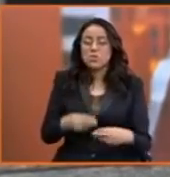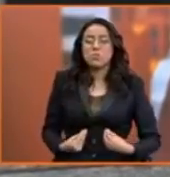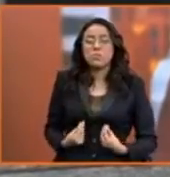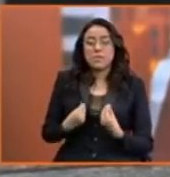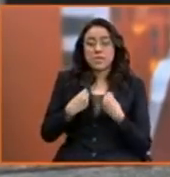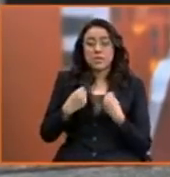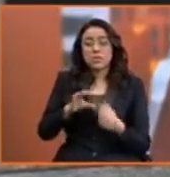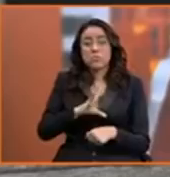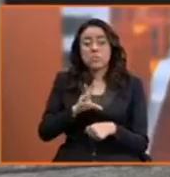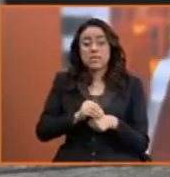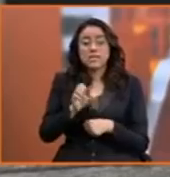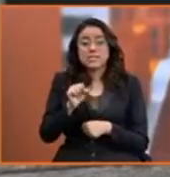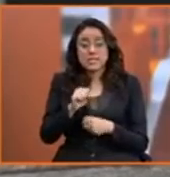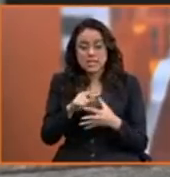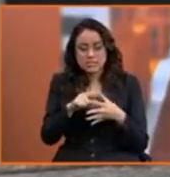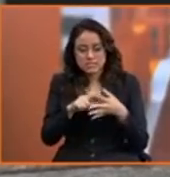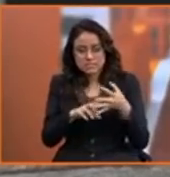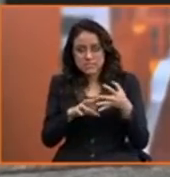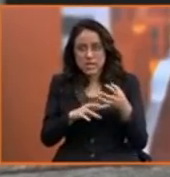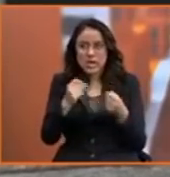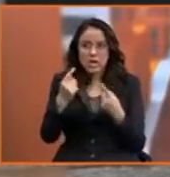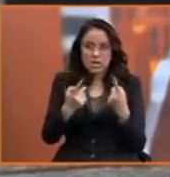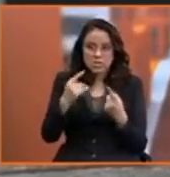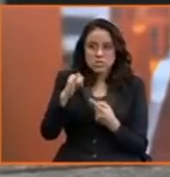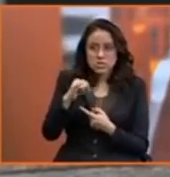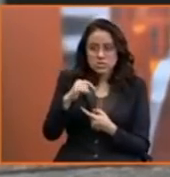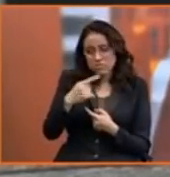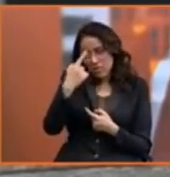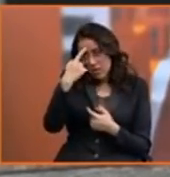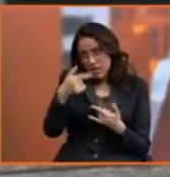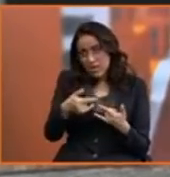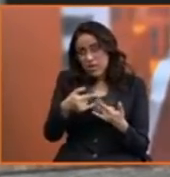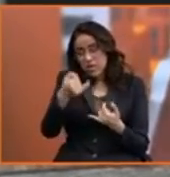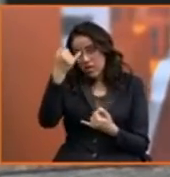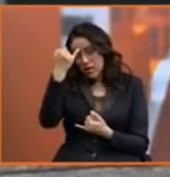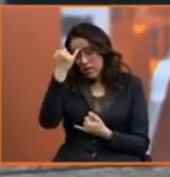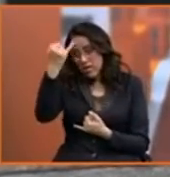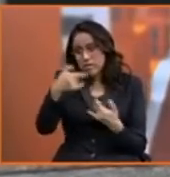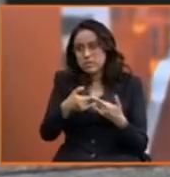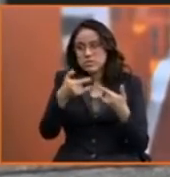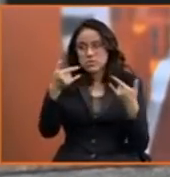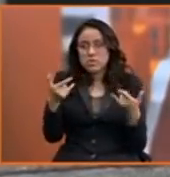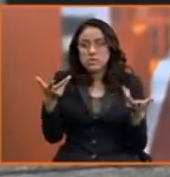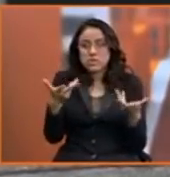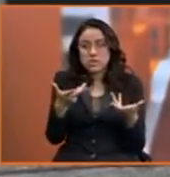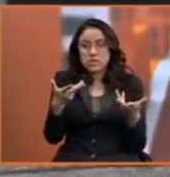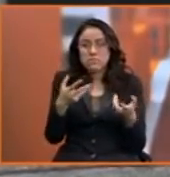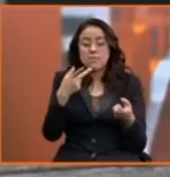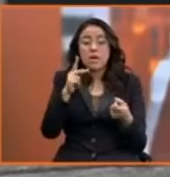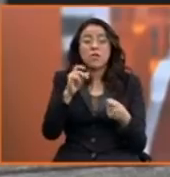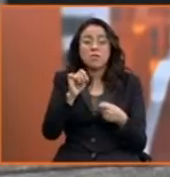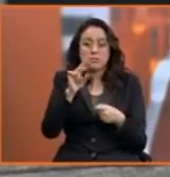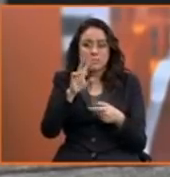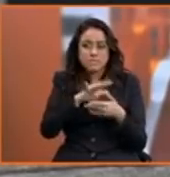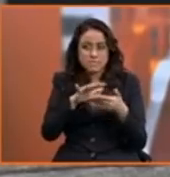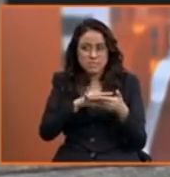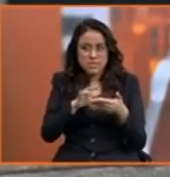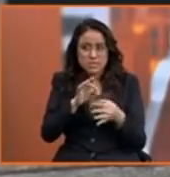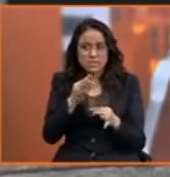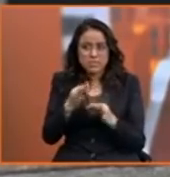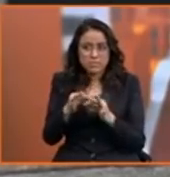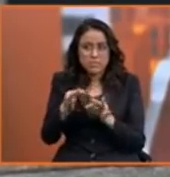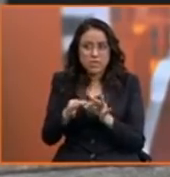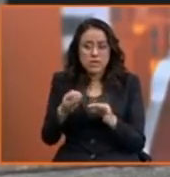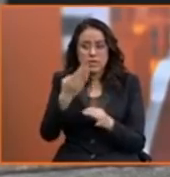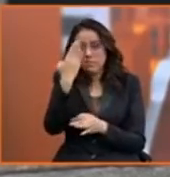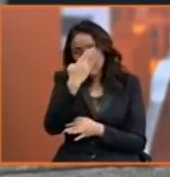como su... Hay tintes de ficción, uh-huh, para poder crear una historia de 60 capítulos, pero hay muchos lineamientos que sí se cumplieron como